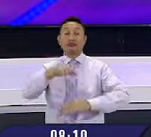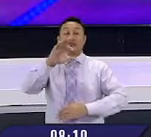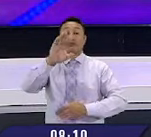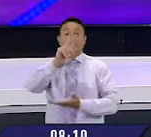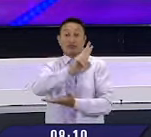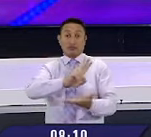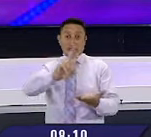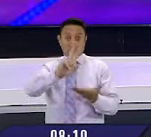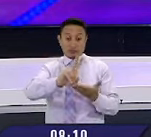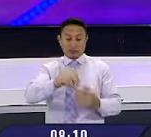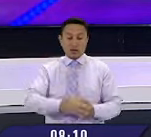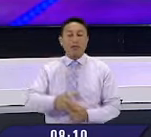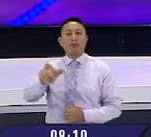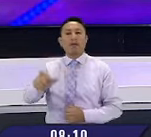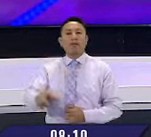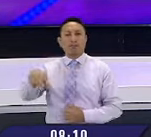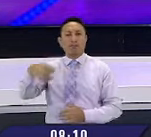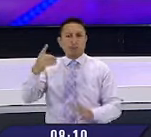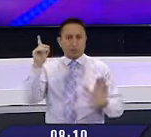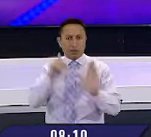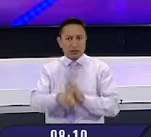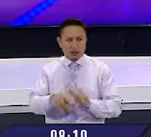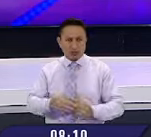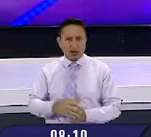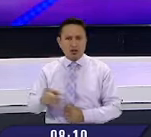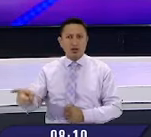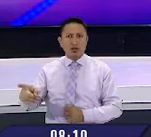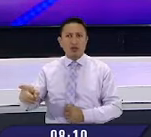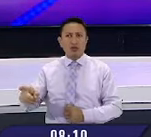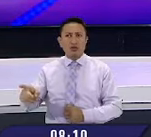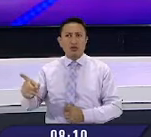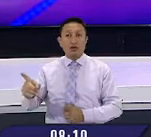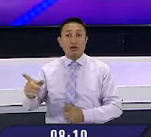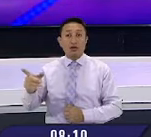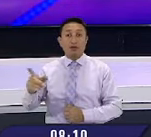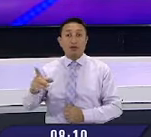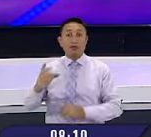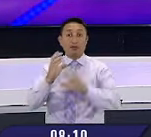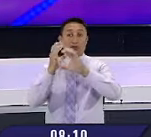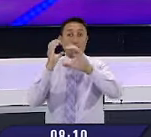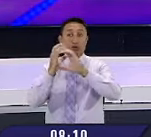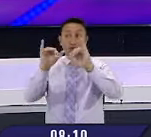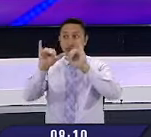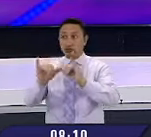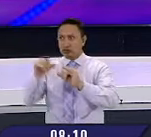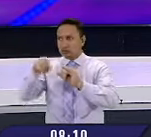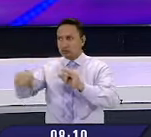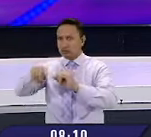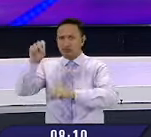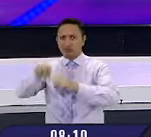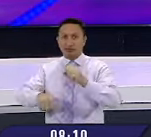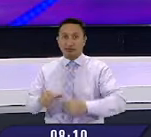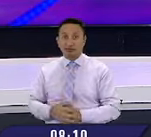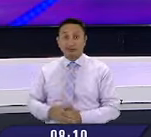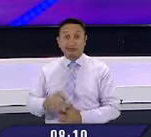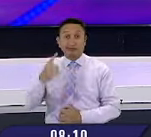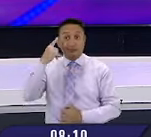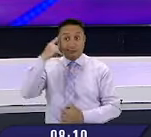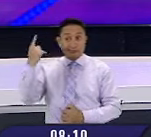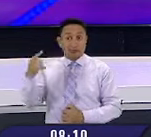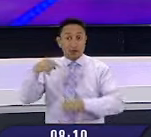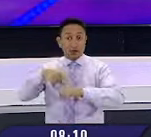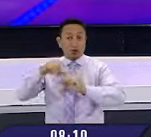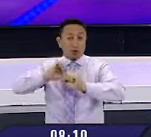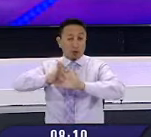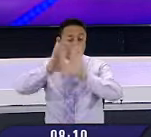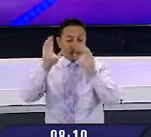ciudad capital, los vecinos denuncian el mal estado en el que se encuentra una parada de transporte público. Ellos presumen que en horas de la